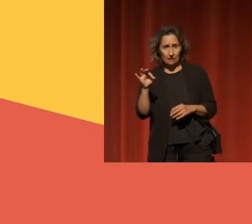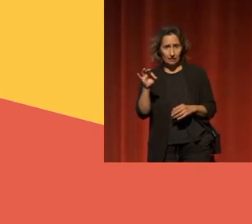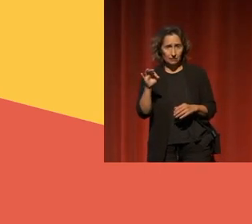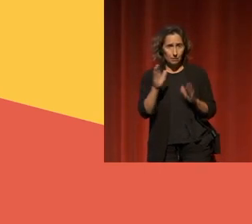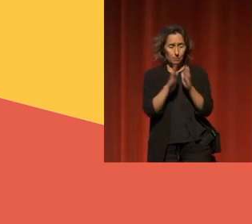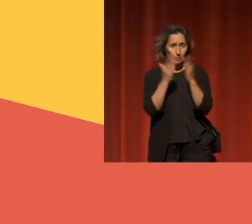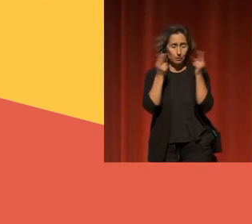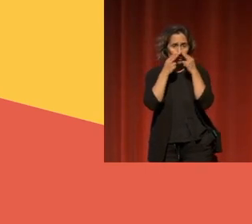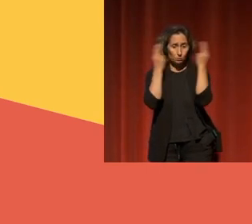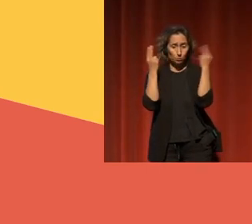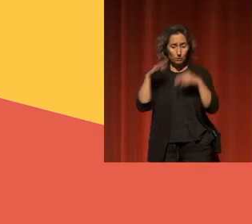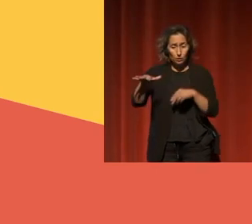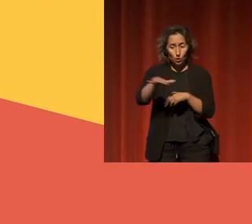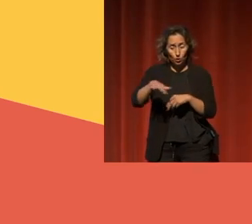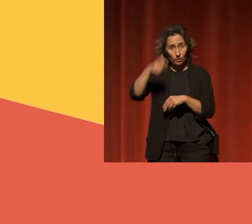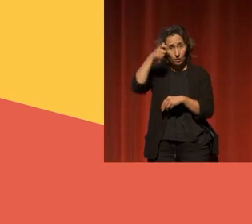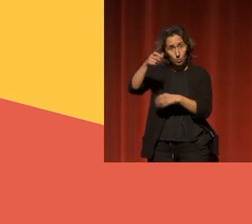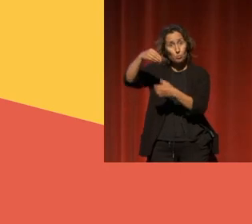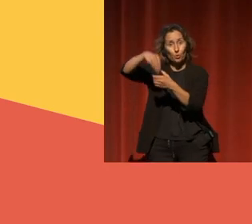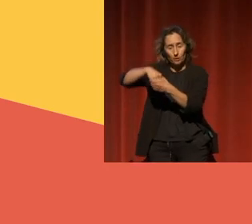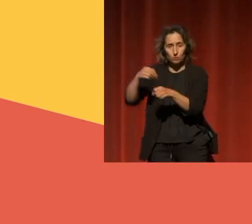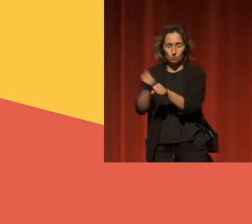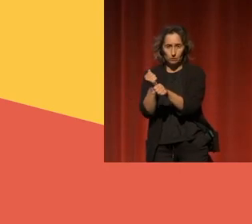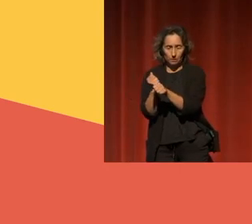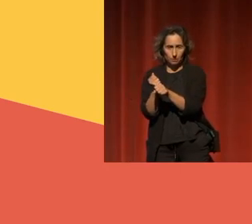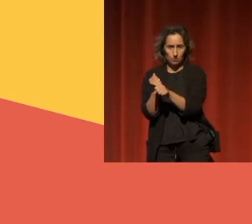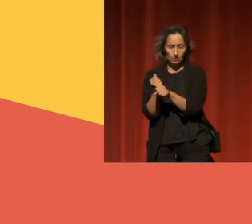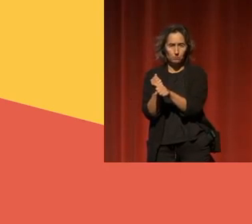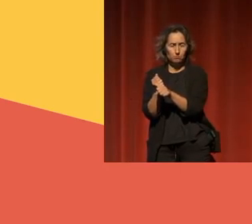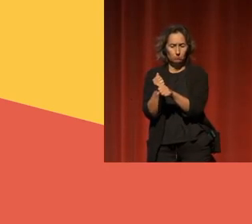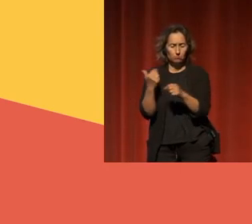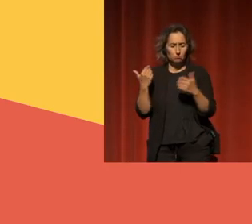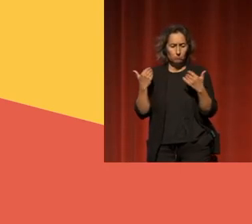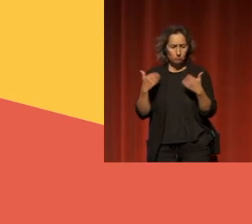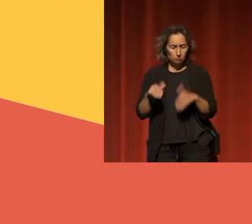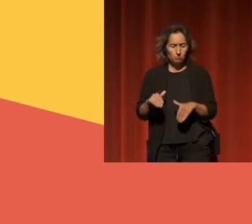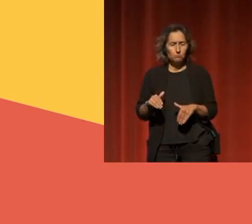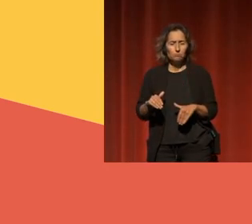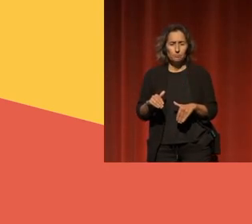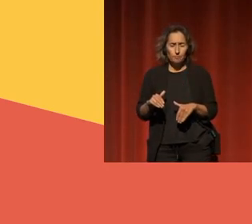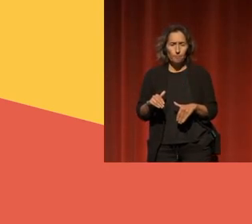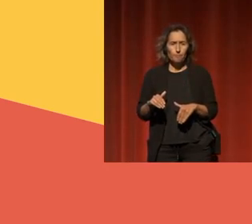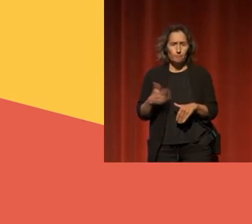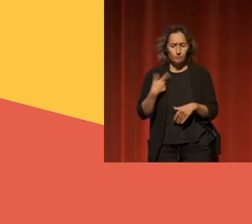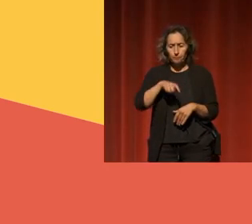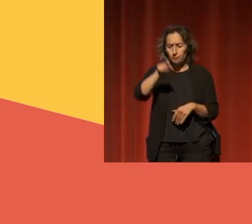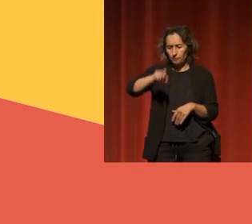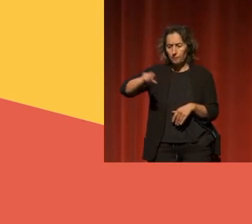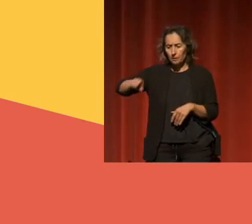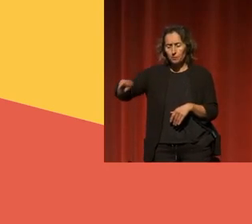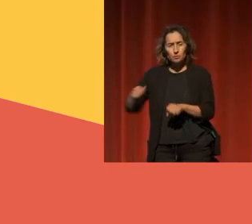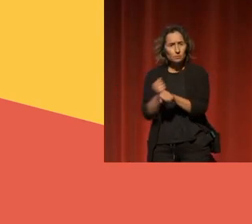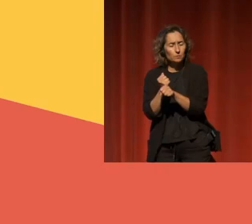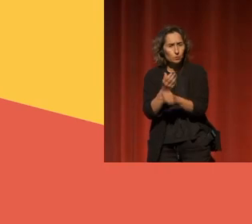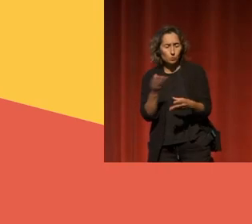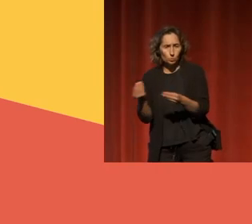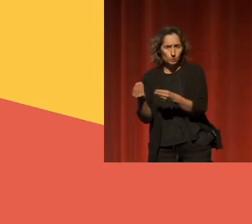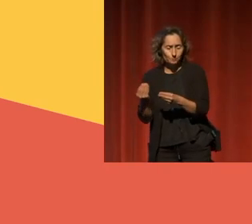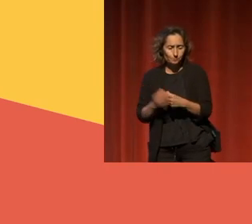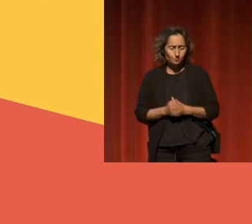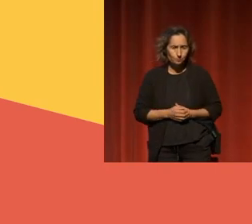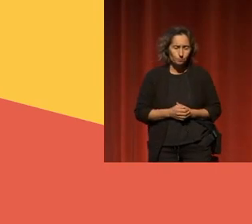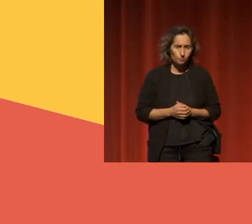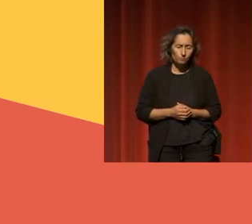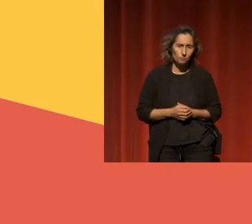públicas en las zonas Rurales que es una gran cantidad de eh de población de personas y